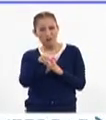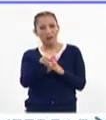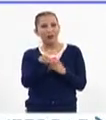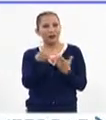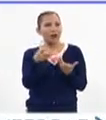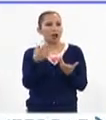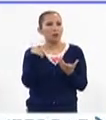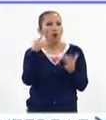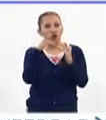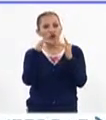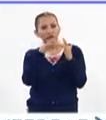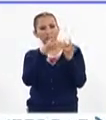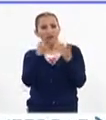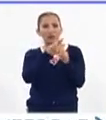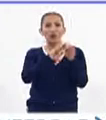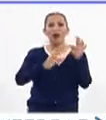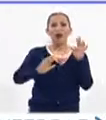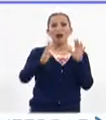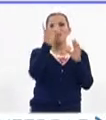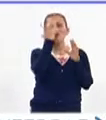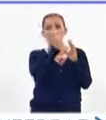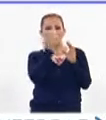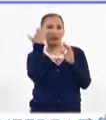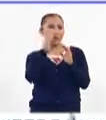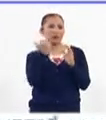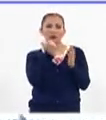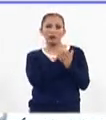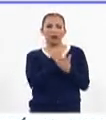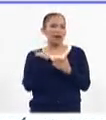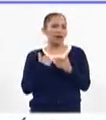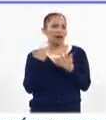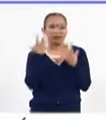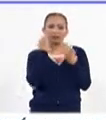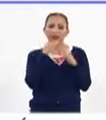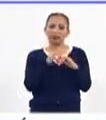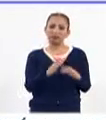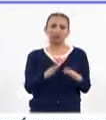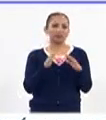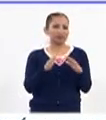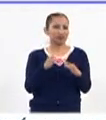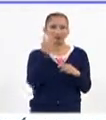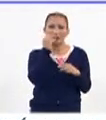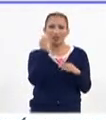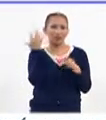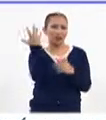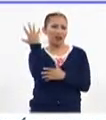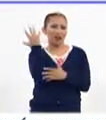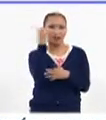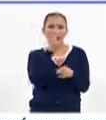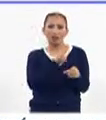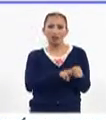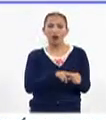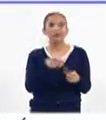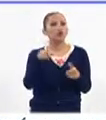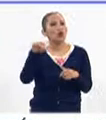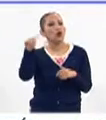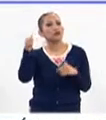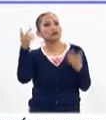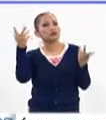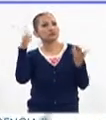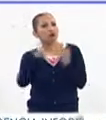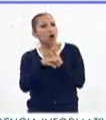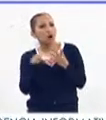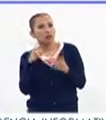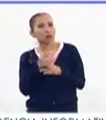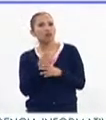pues obviamente contacto con la naturaleza. Sabemos que las ciudades canadienses pues son hermosas en ese sentido. ¿Qué otros